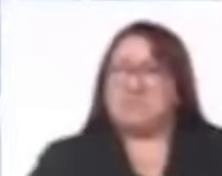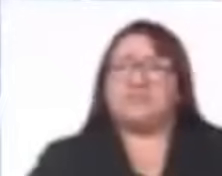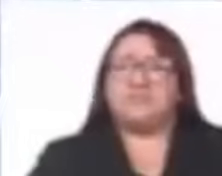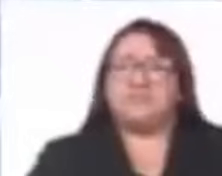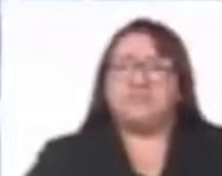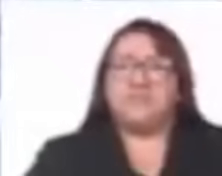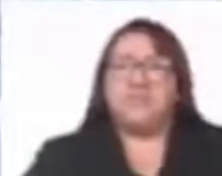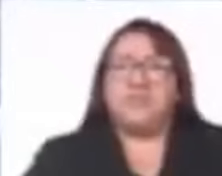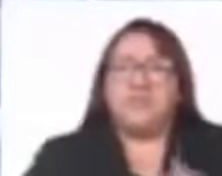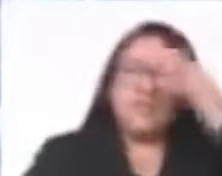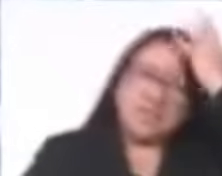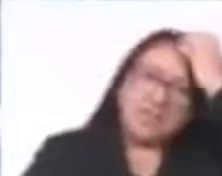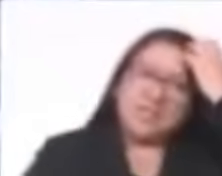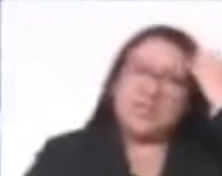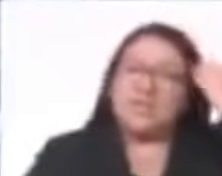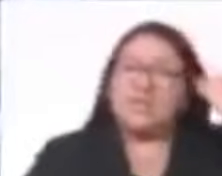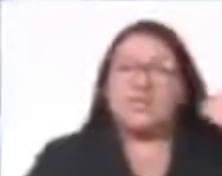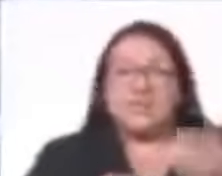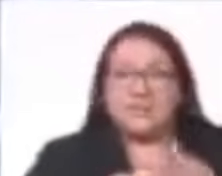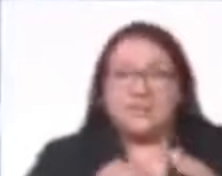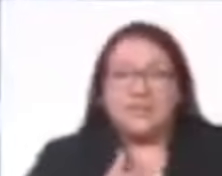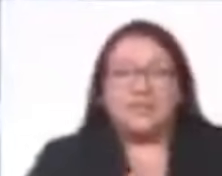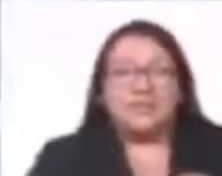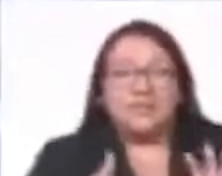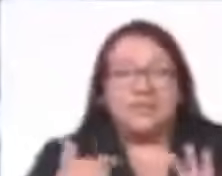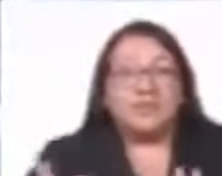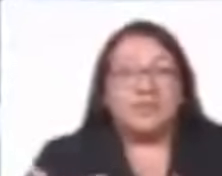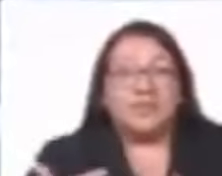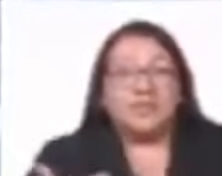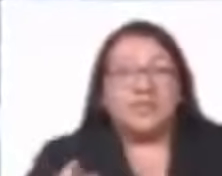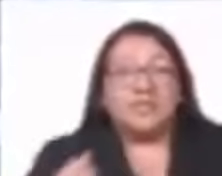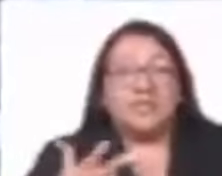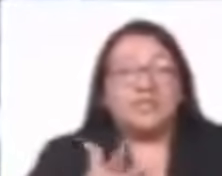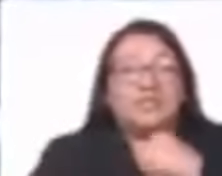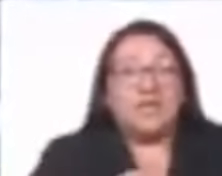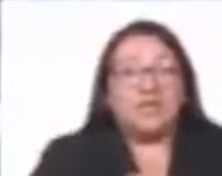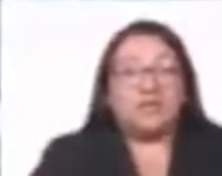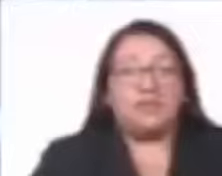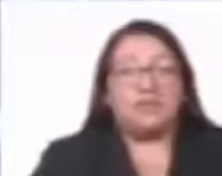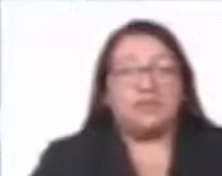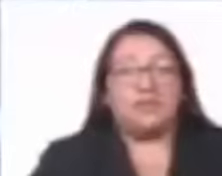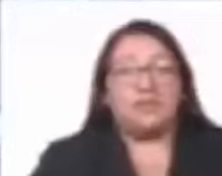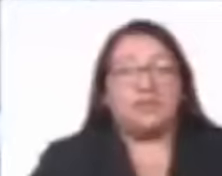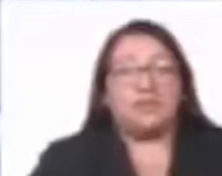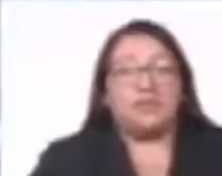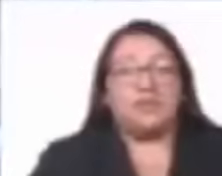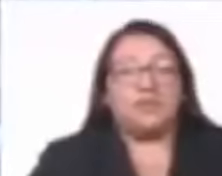lógico, pues lo amenazan, sales el 7 o te quedas 3 años? El tipo